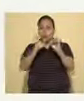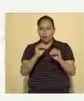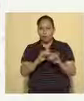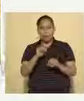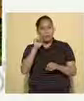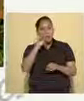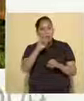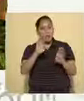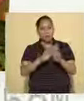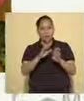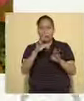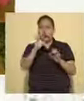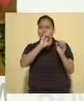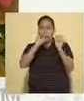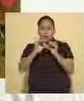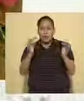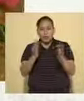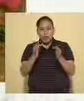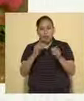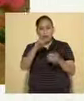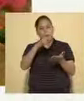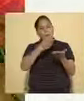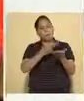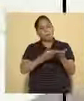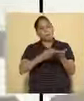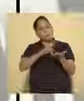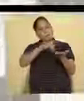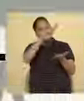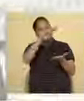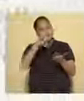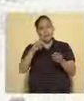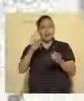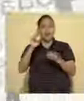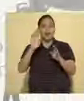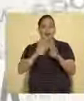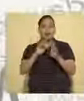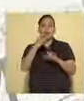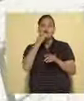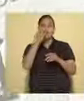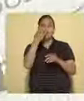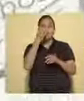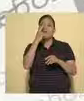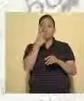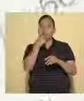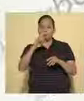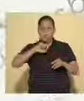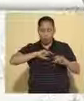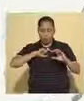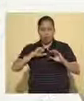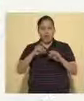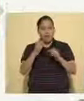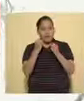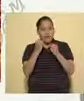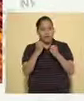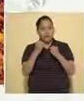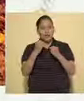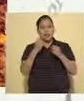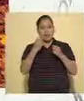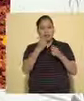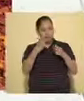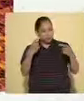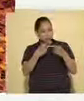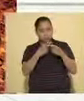este paisaje de otoño, a lo mejor que tú estás pintando, le pintas como una nochebuena, ¿no? Que es un rojo como muy intenso, sale como de